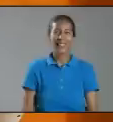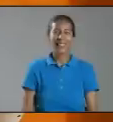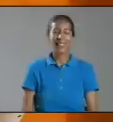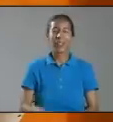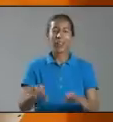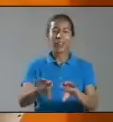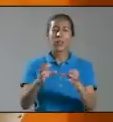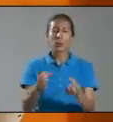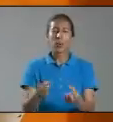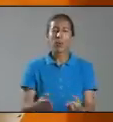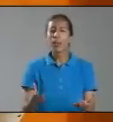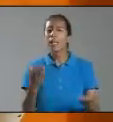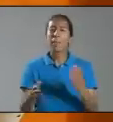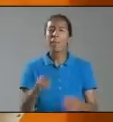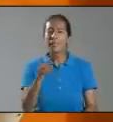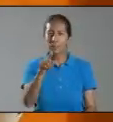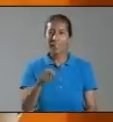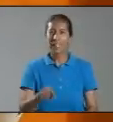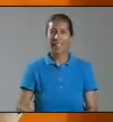¿Cómo le parece a ese jefe?